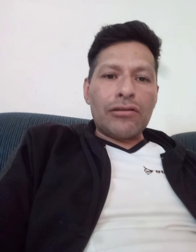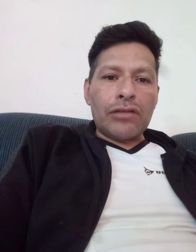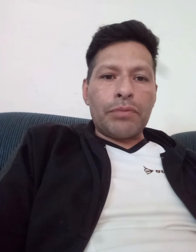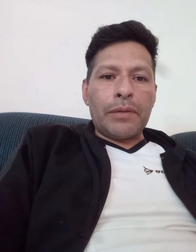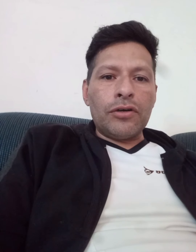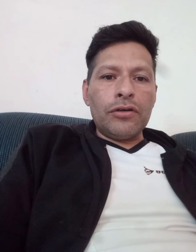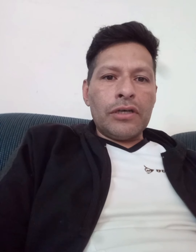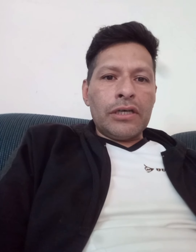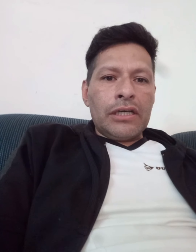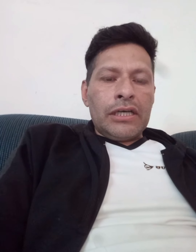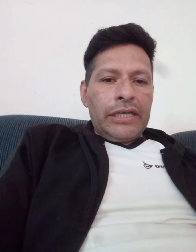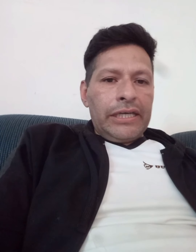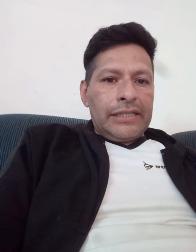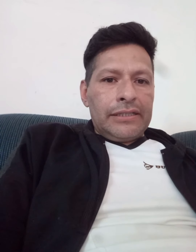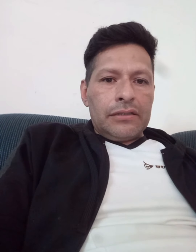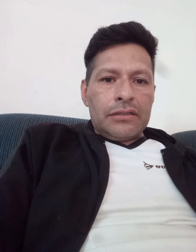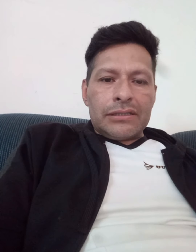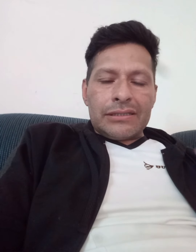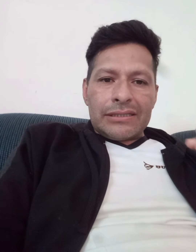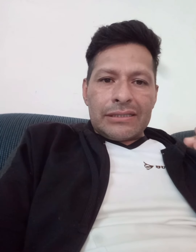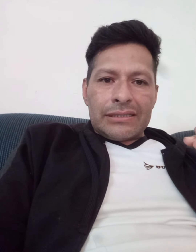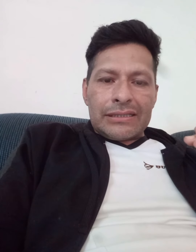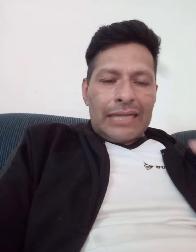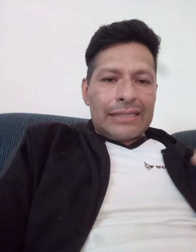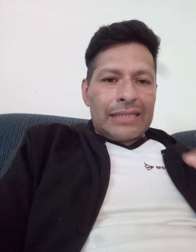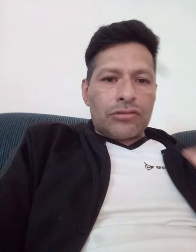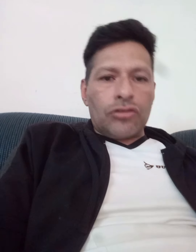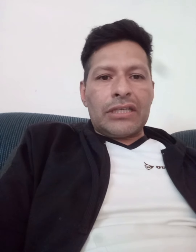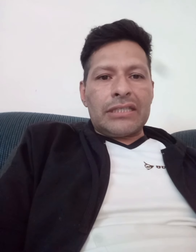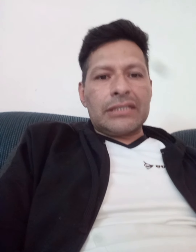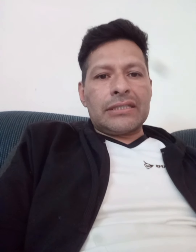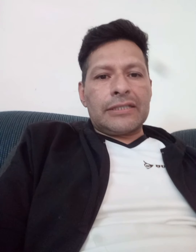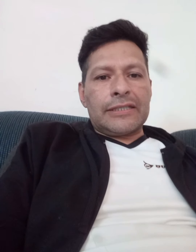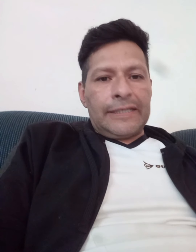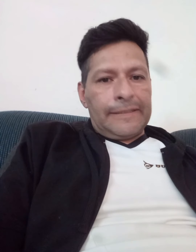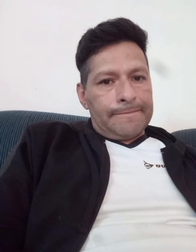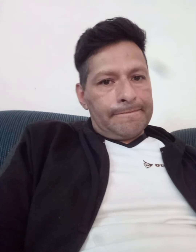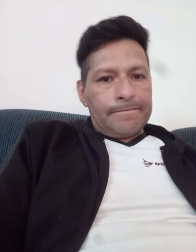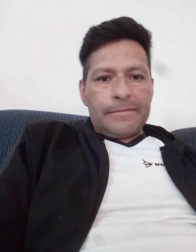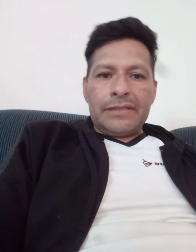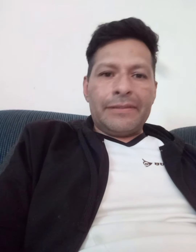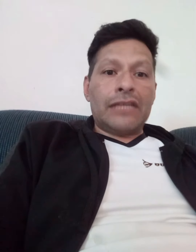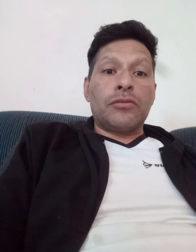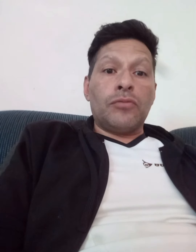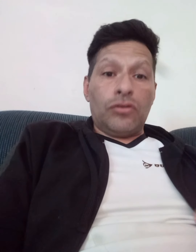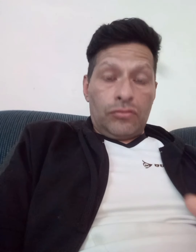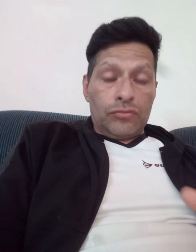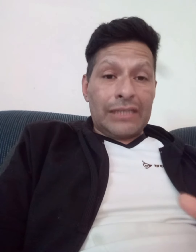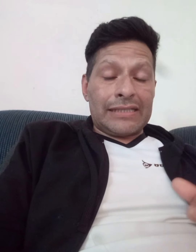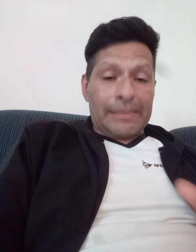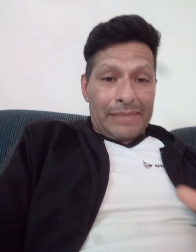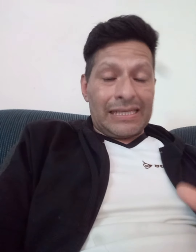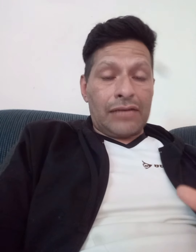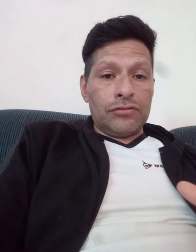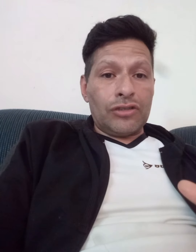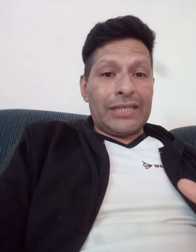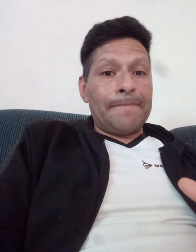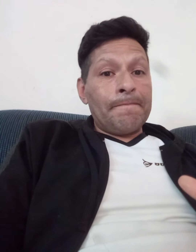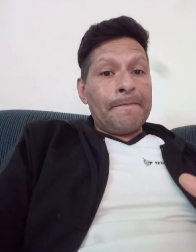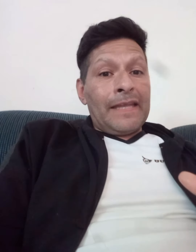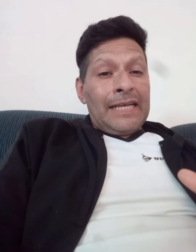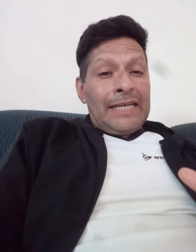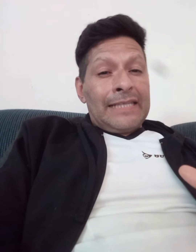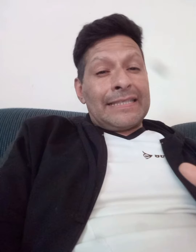el dinero del pueblo en tantas cosas que, de veras, como unas que pasaron,